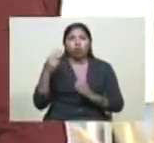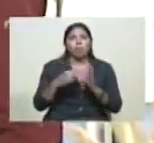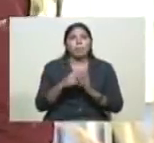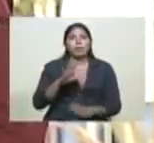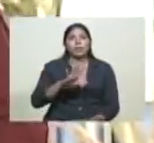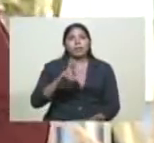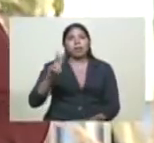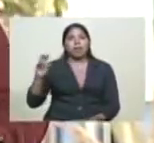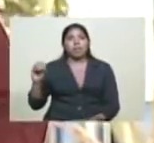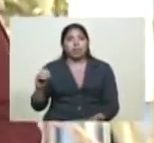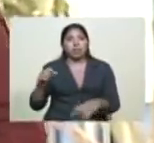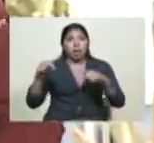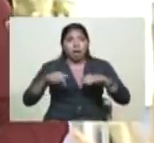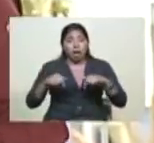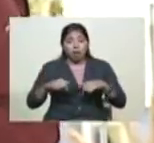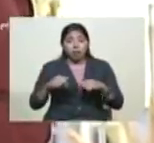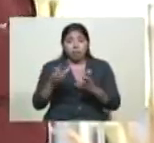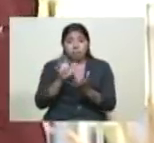Margarita se han construido